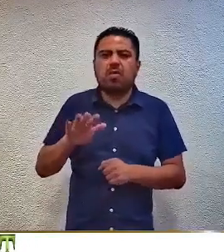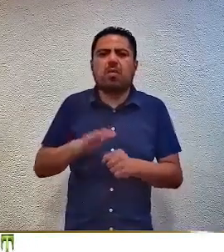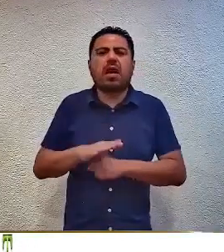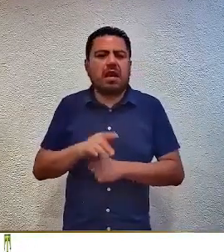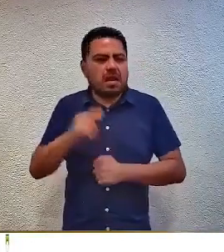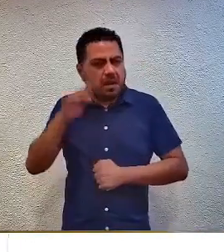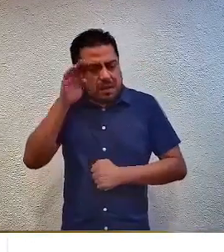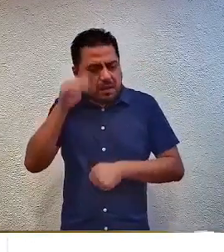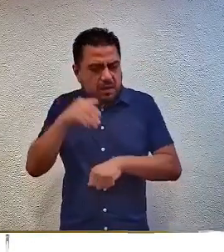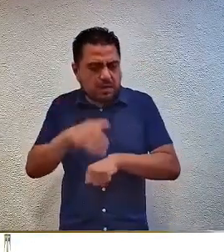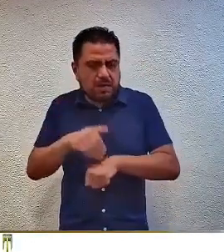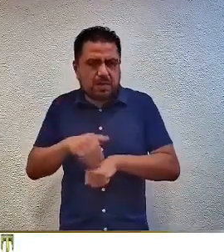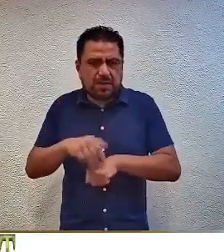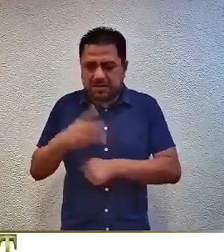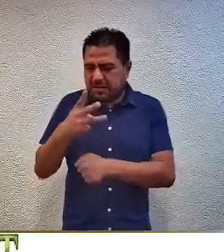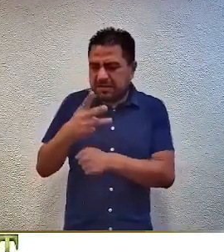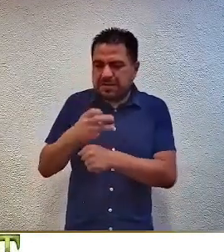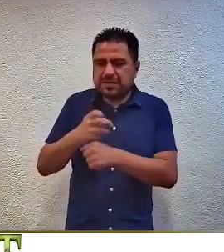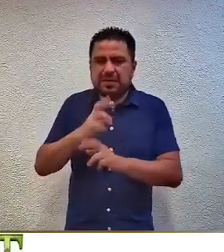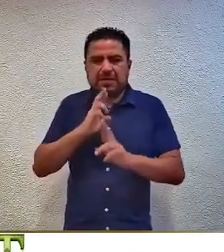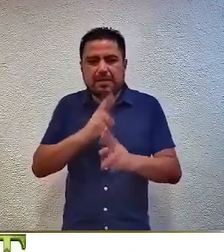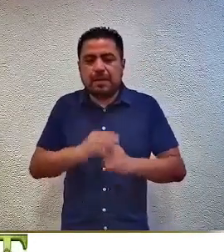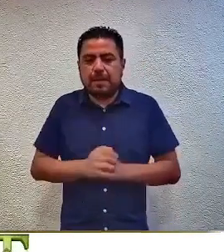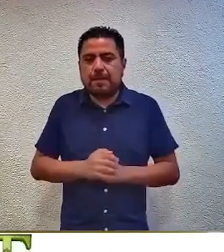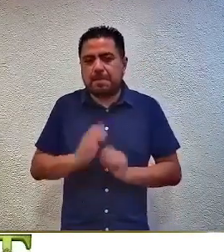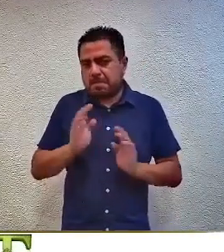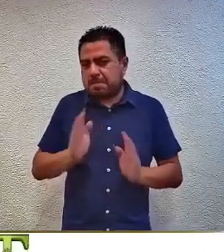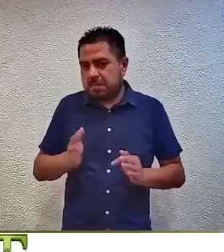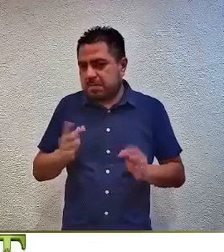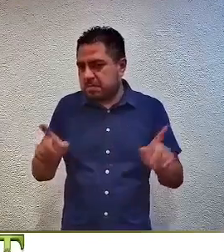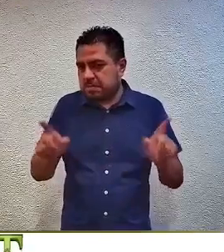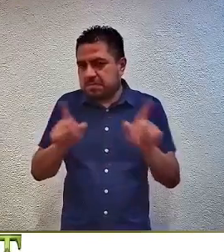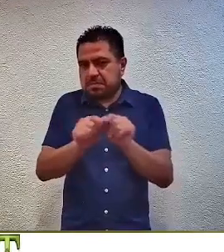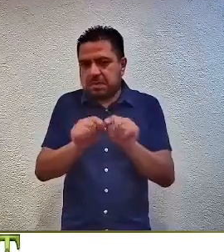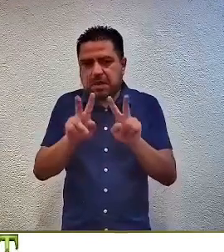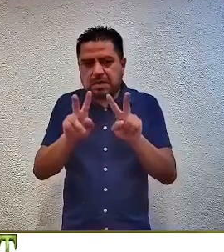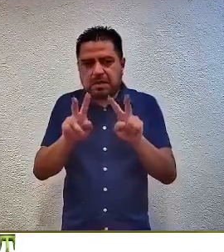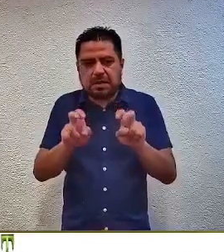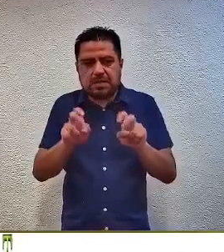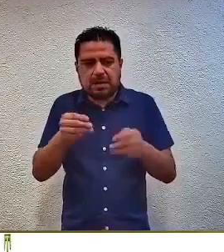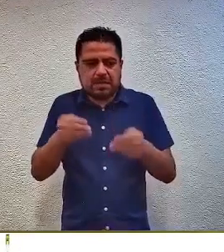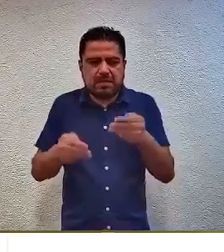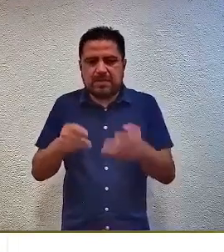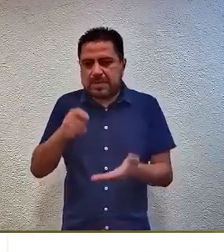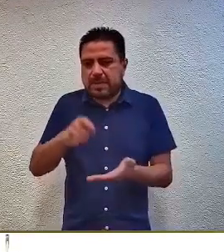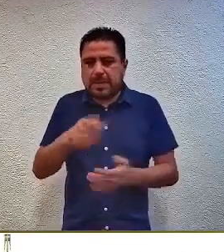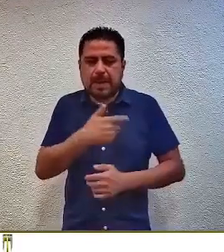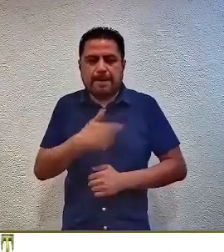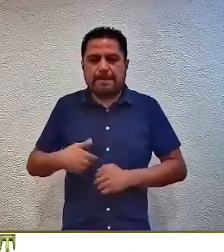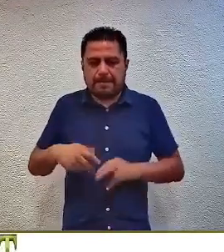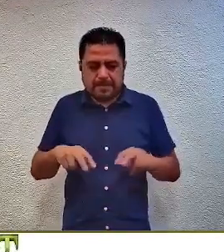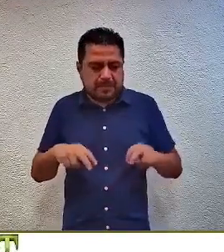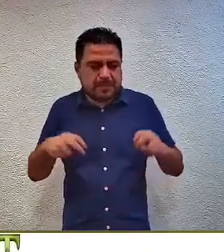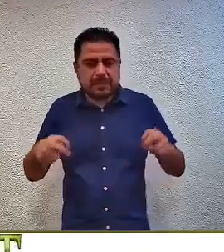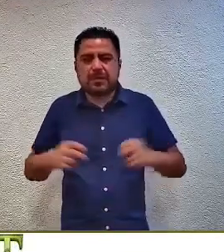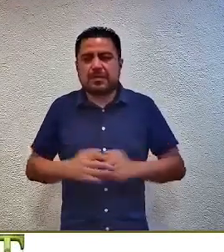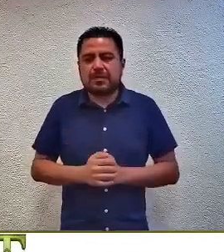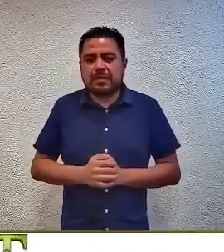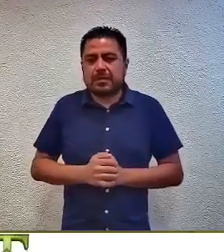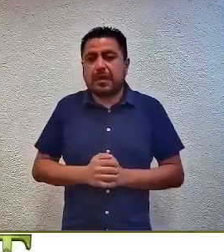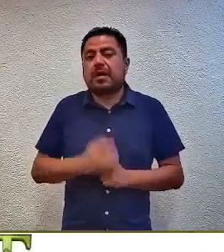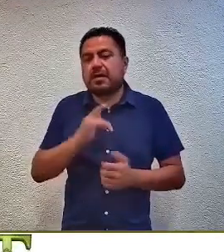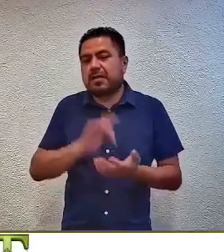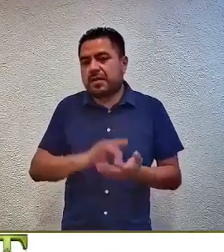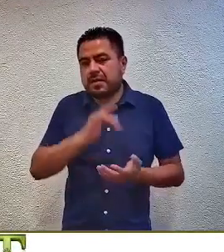considerando tercero de la presente resolución. Es la cuenta, magistrada presidenta, magistradas, magistrado. Gracias,